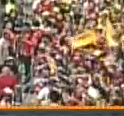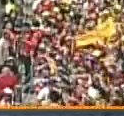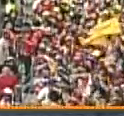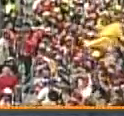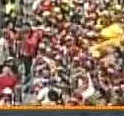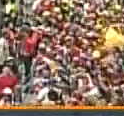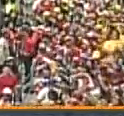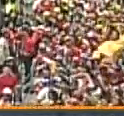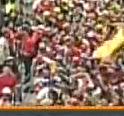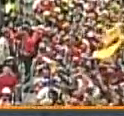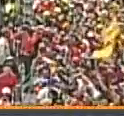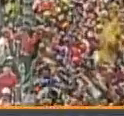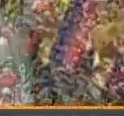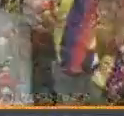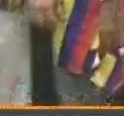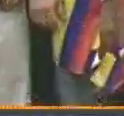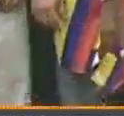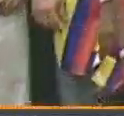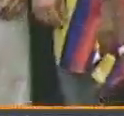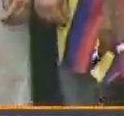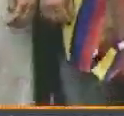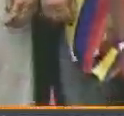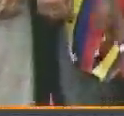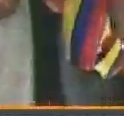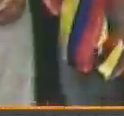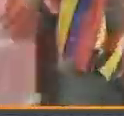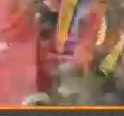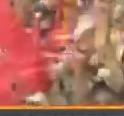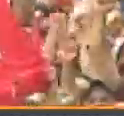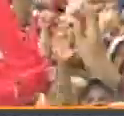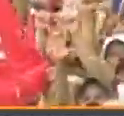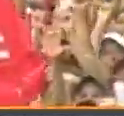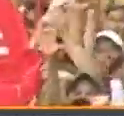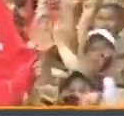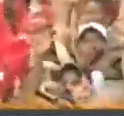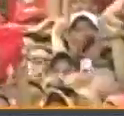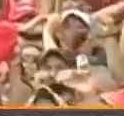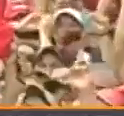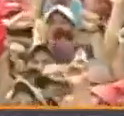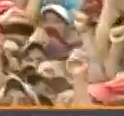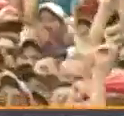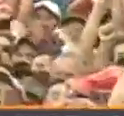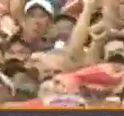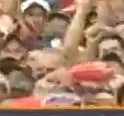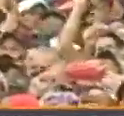¡Que viva la valentía del pueblo de los Andes!